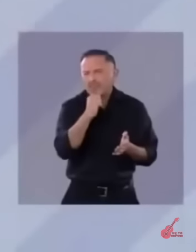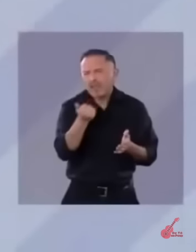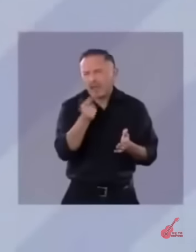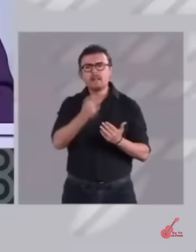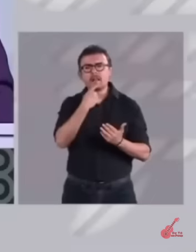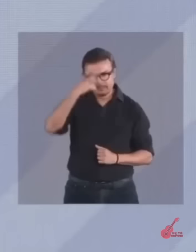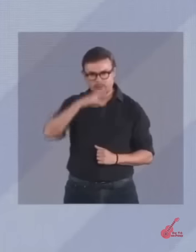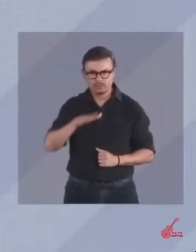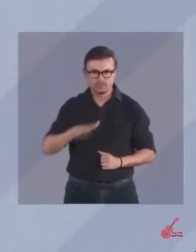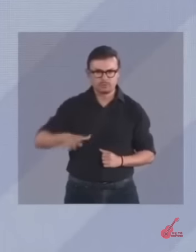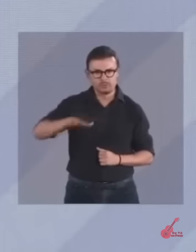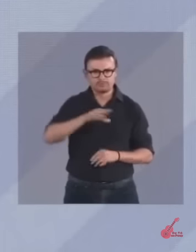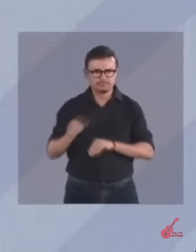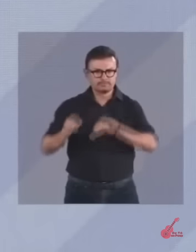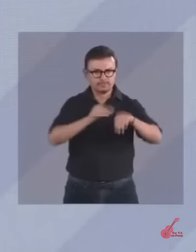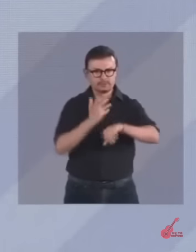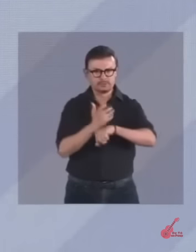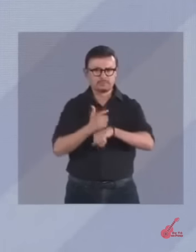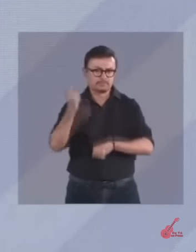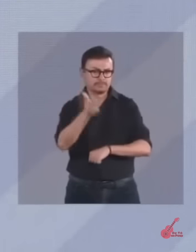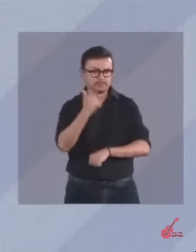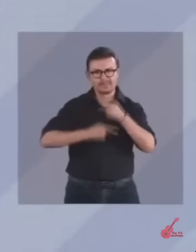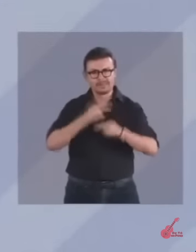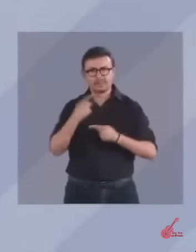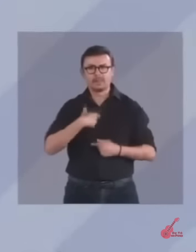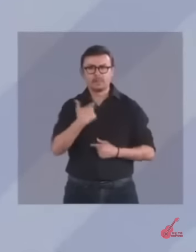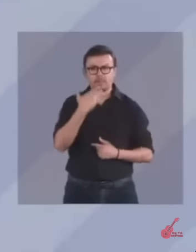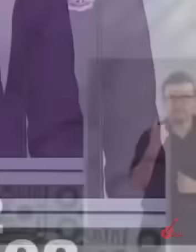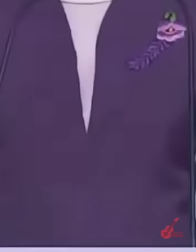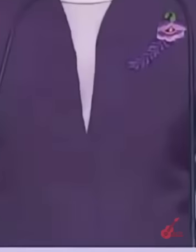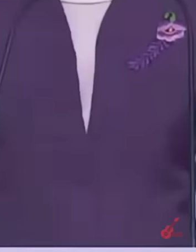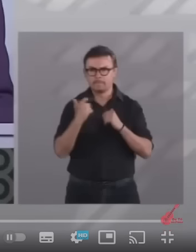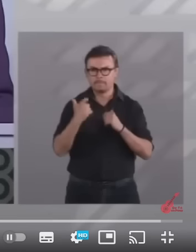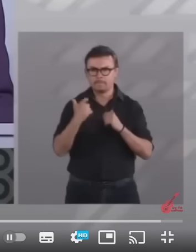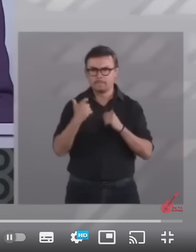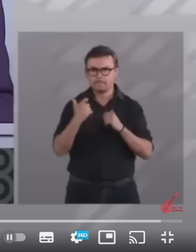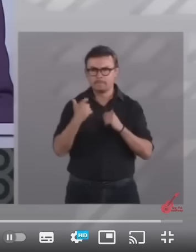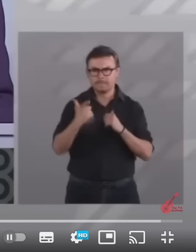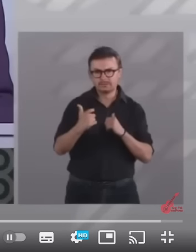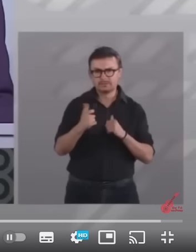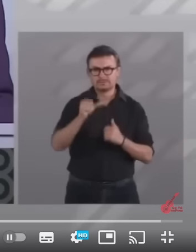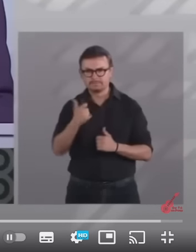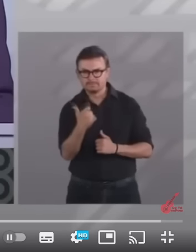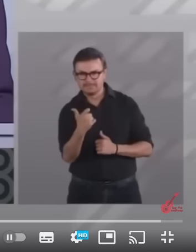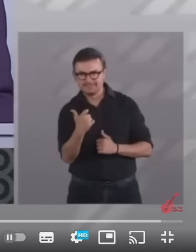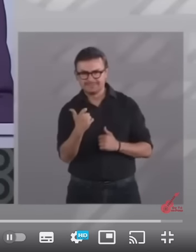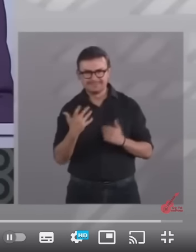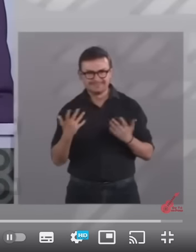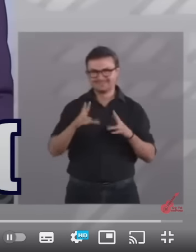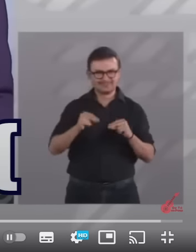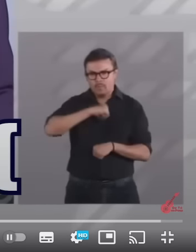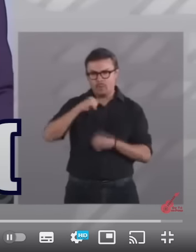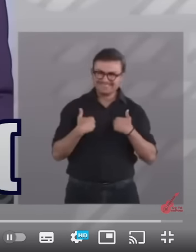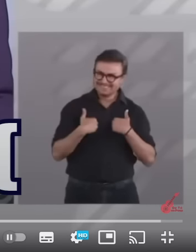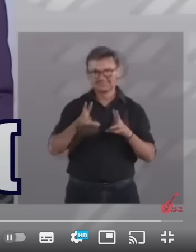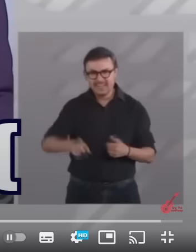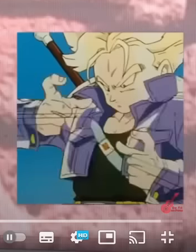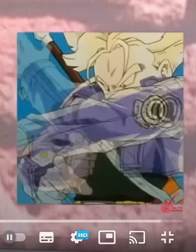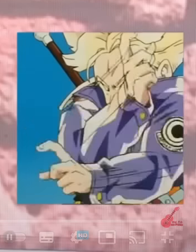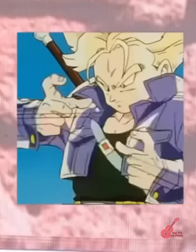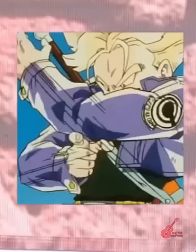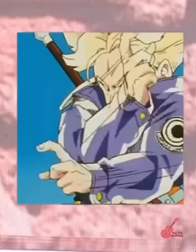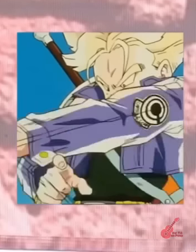me vale verga, pero aquí hacemos petes a 16 pesos. No, está re barato. Es que las papitas ya no me